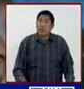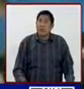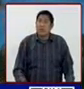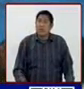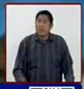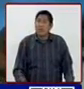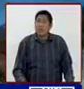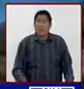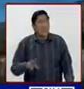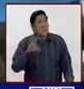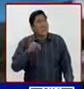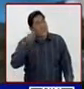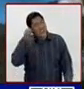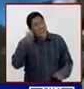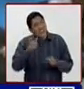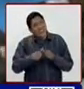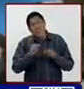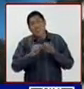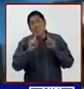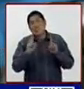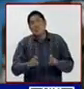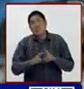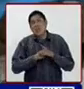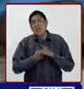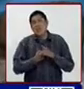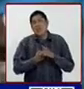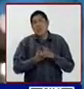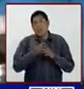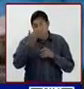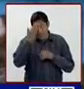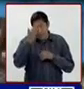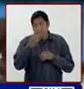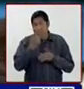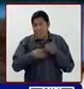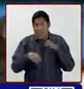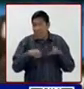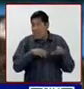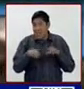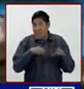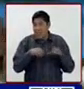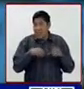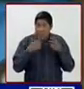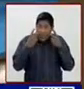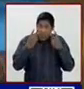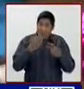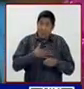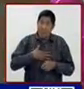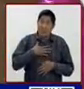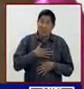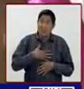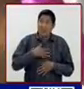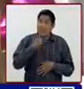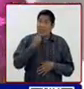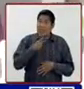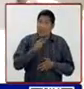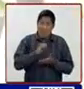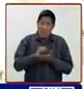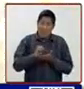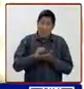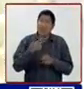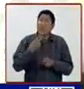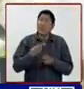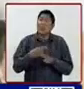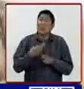No, no se acuerda. Y eso fue lo que le preguntamos al inicio. ¿Y sabes qué es lo que hace ella? Miren acá, por favor. Ella anota los